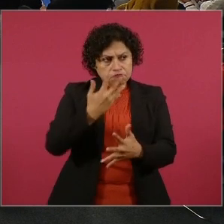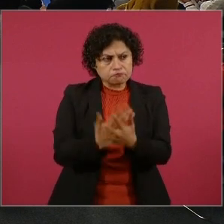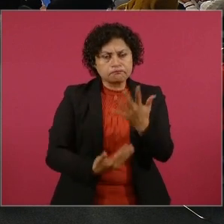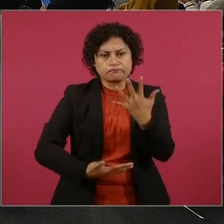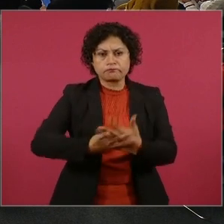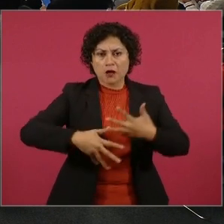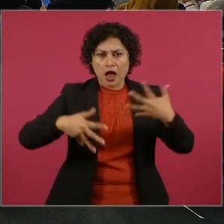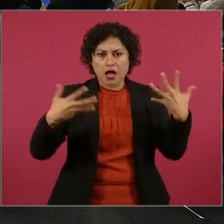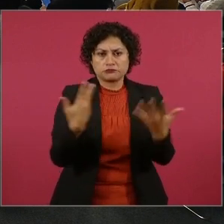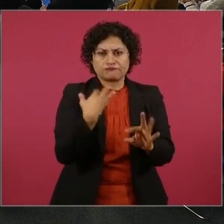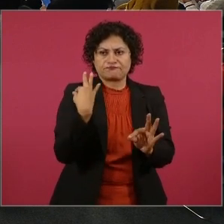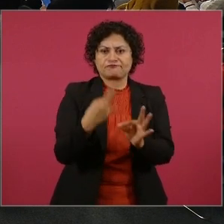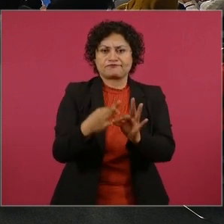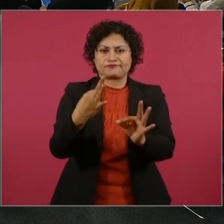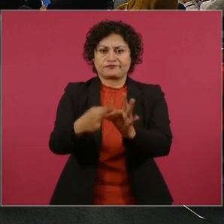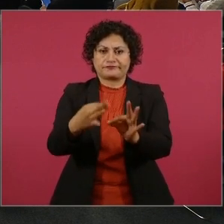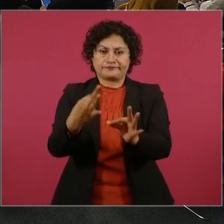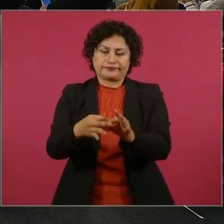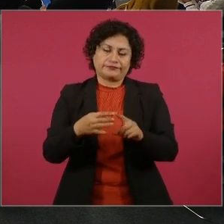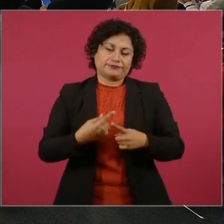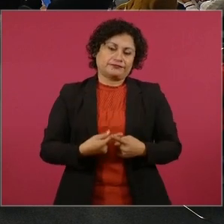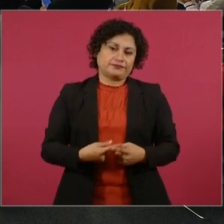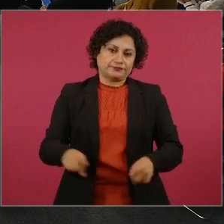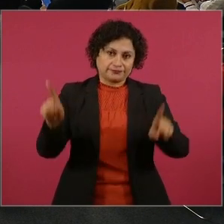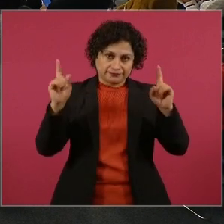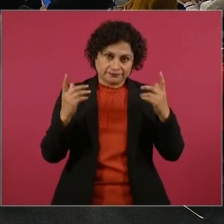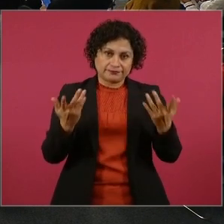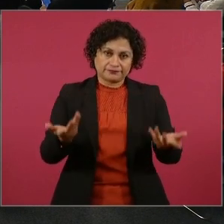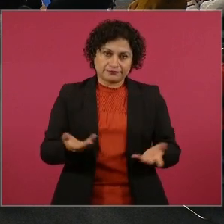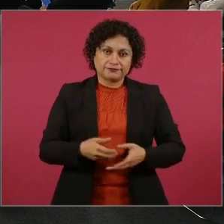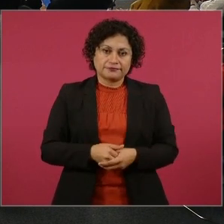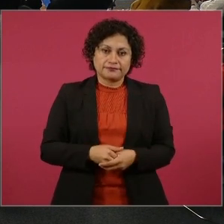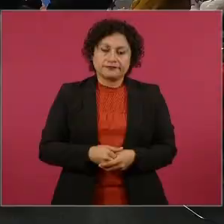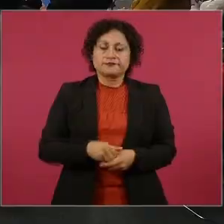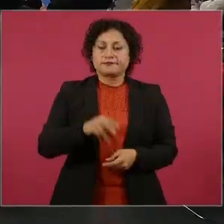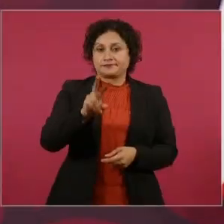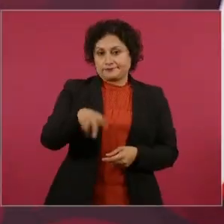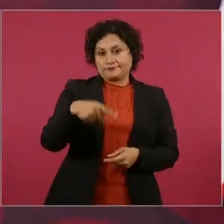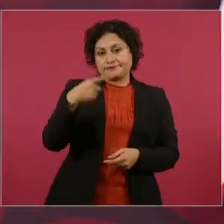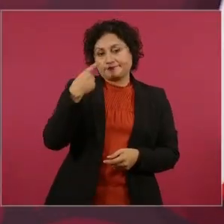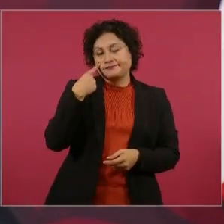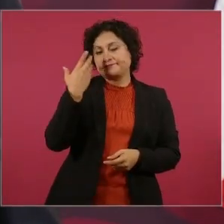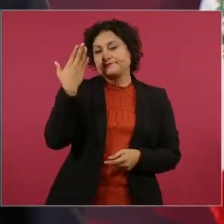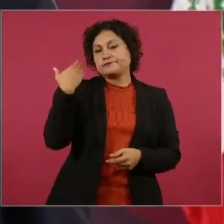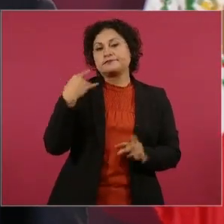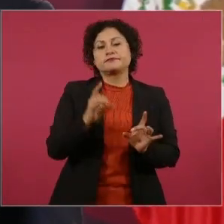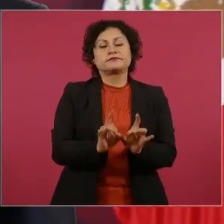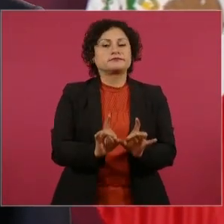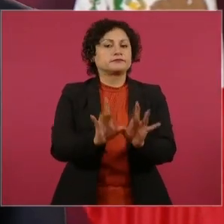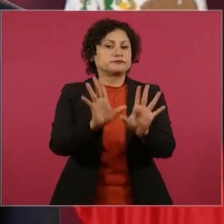responsabilidad ahora que lamentablemente se presenta lo del huracán